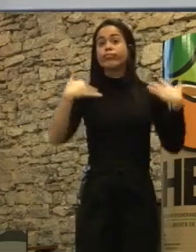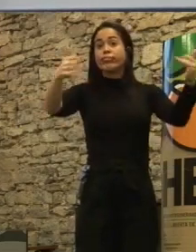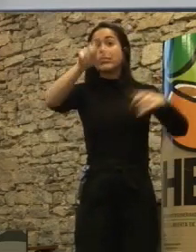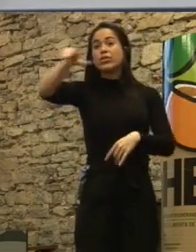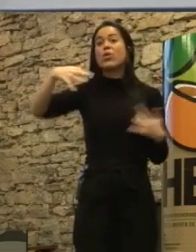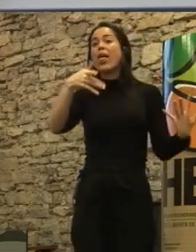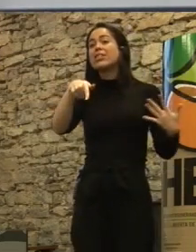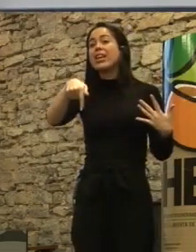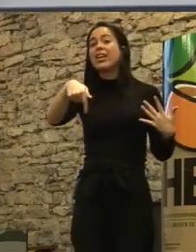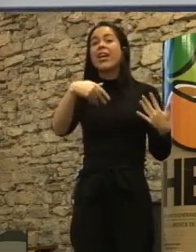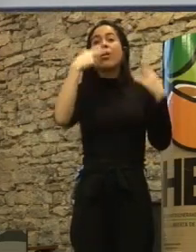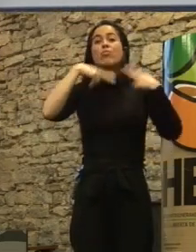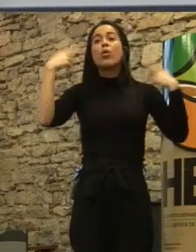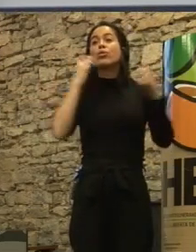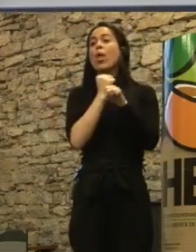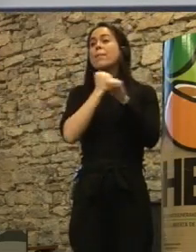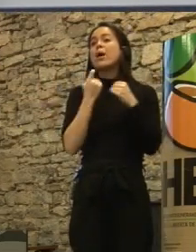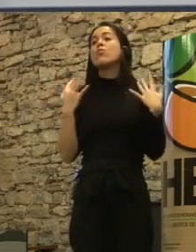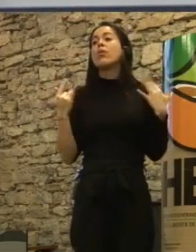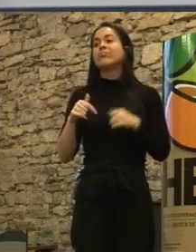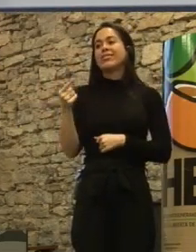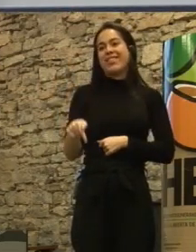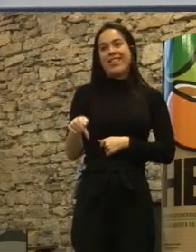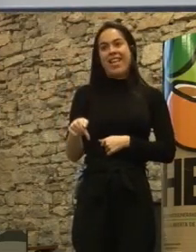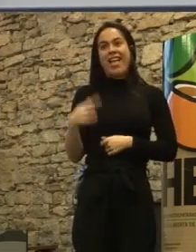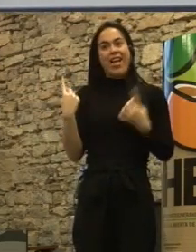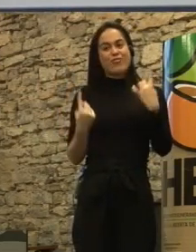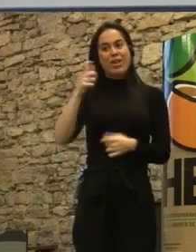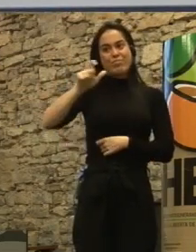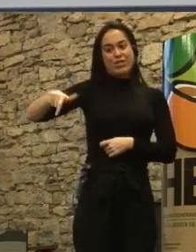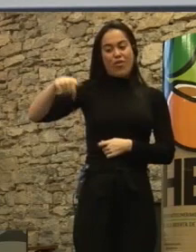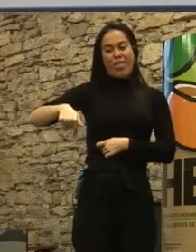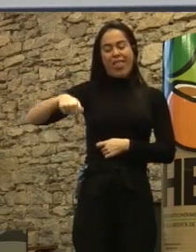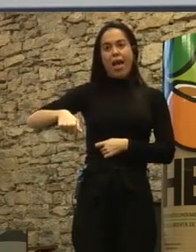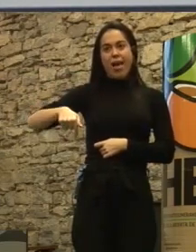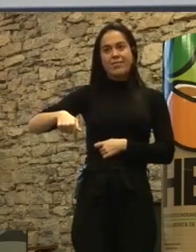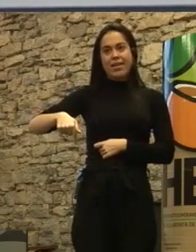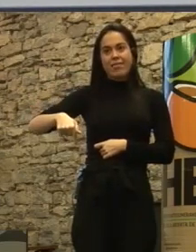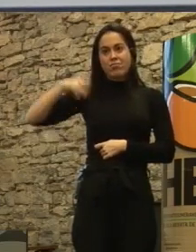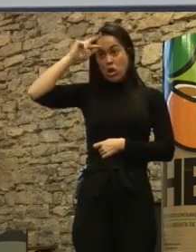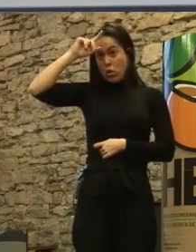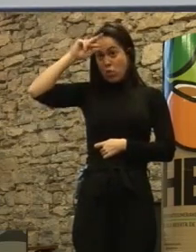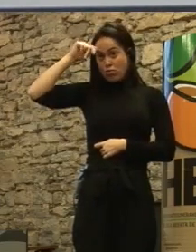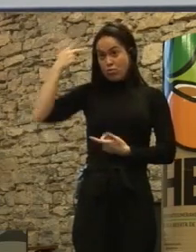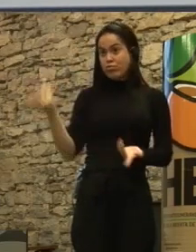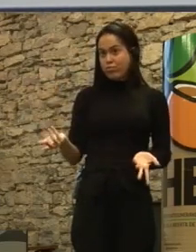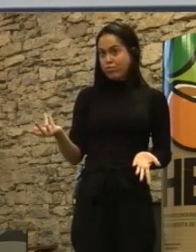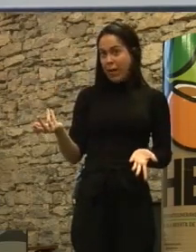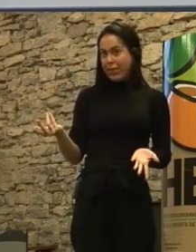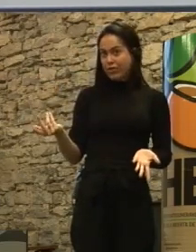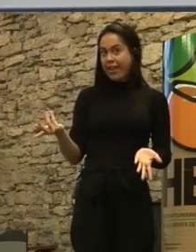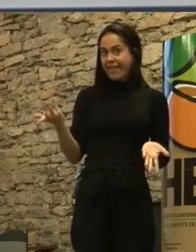en lo público, pero aquí evidentemente hay alguien que se ha preocupado que el ciudadano piense que existe una cosa que se llama